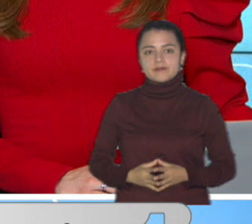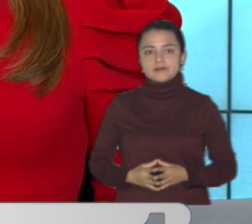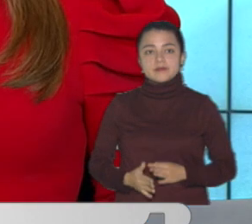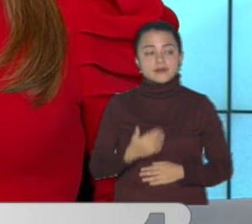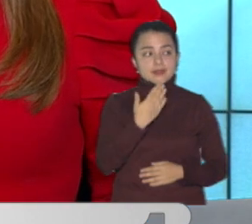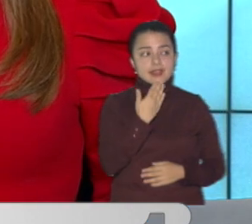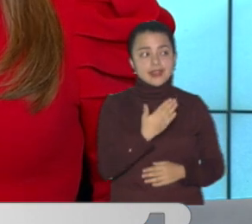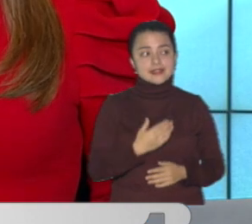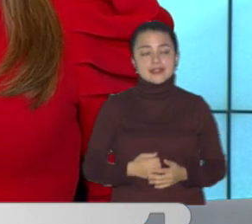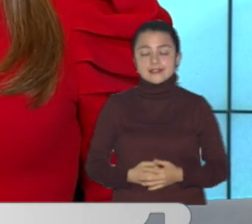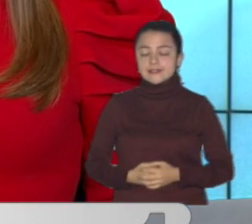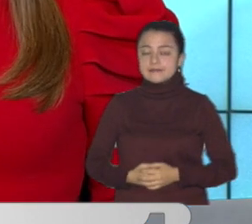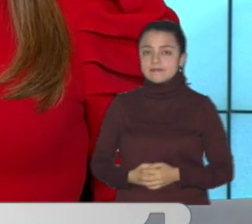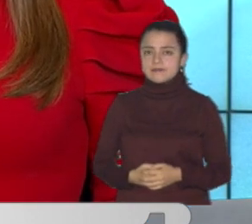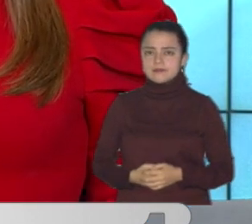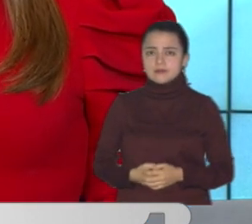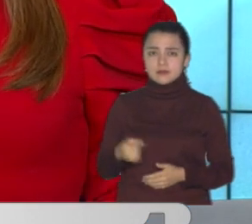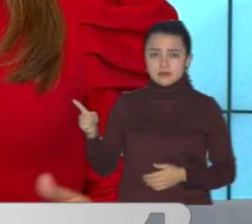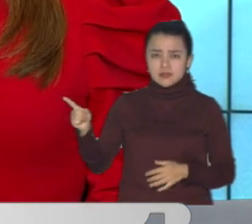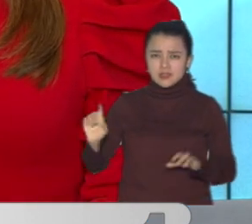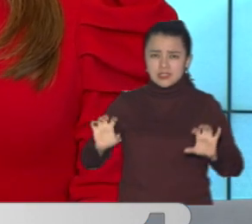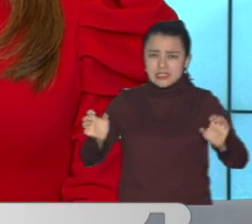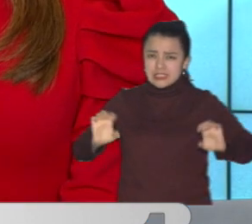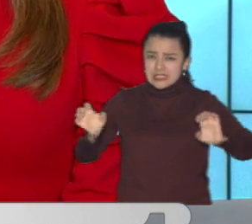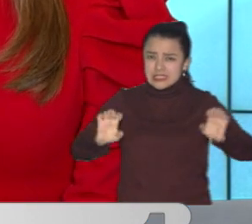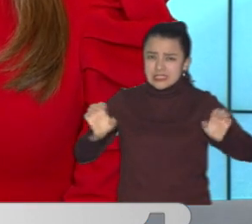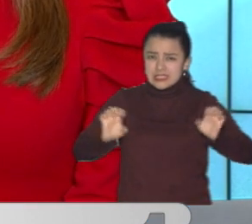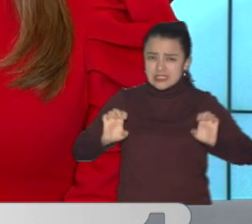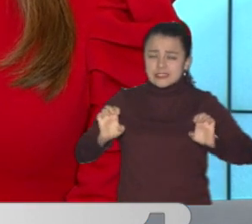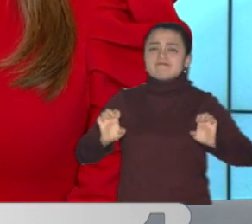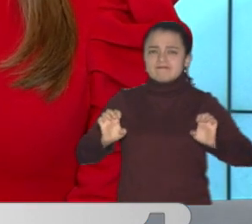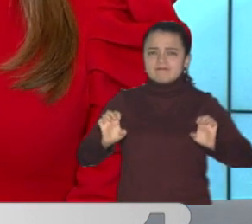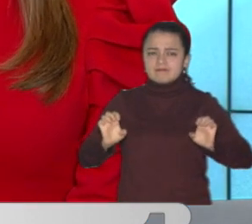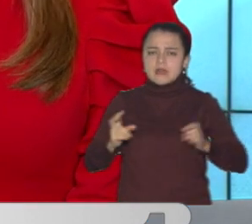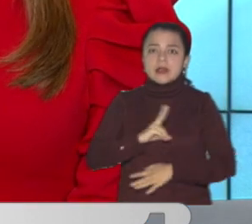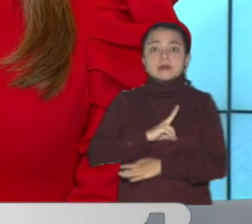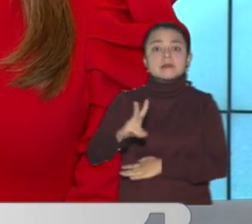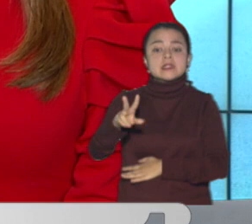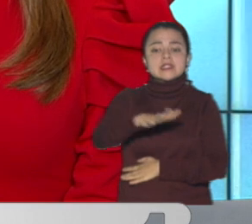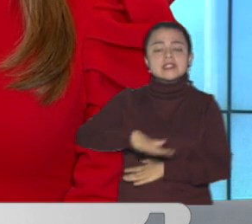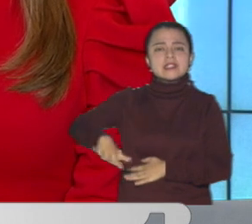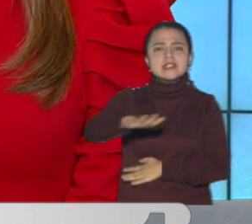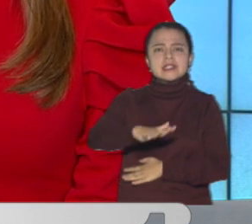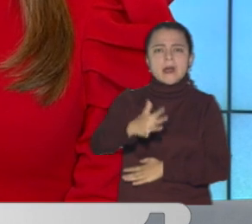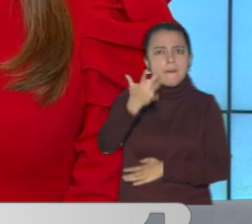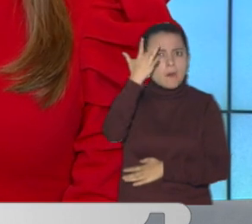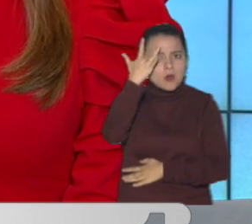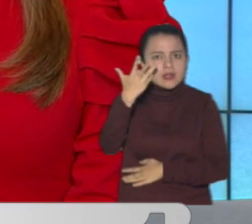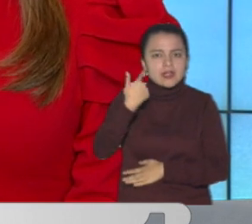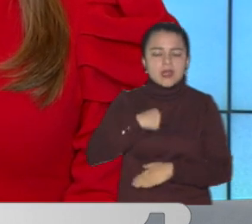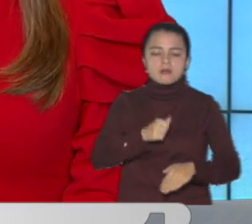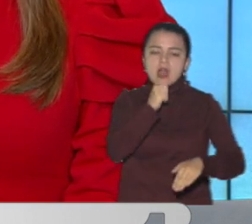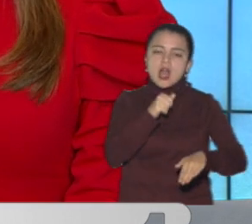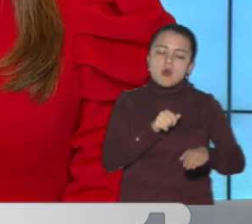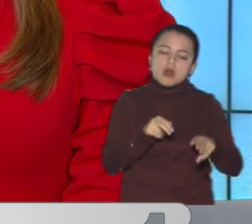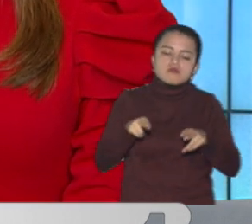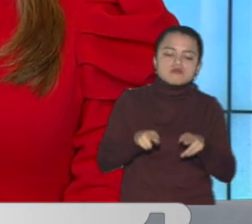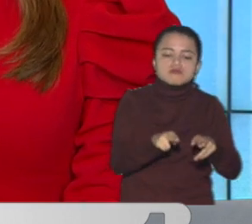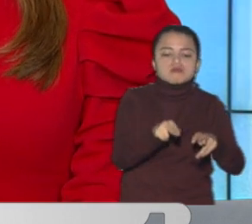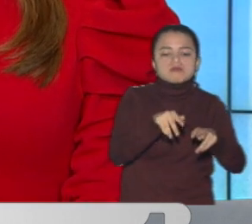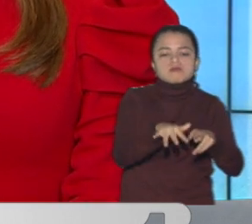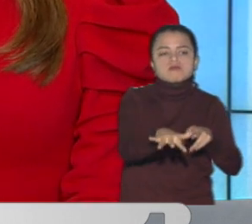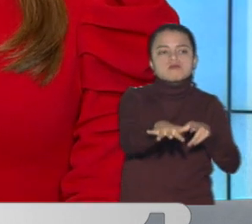gracias. Emergencia en el Valle del Cauca por la ruptura de un dique en zona rural de Palmira. La continuidad de las lluvias recrudece